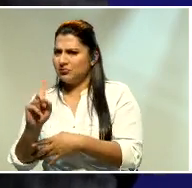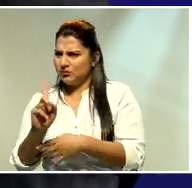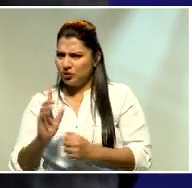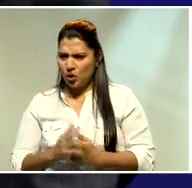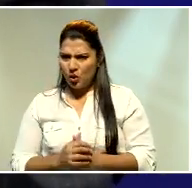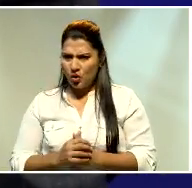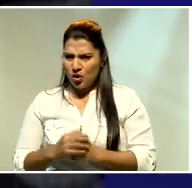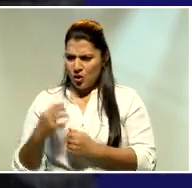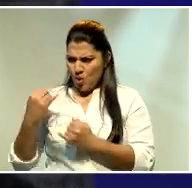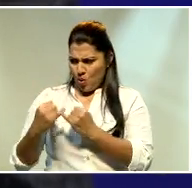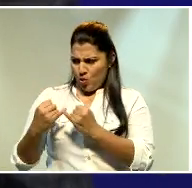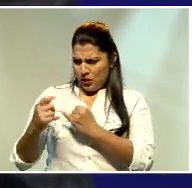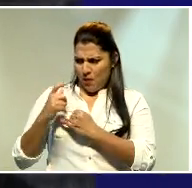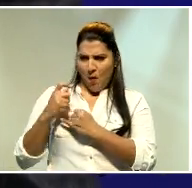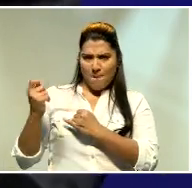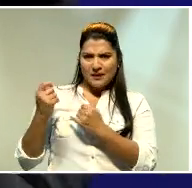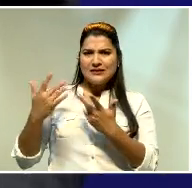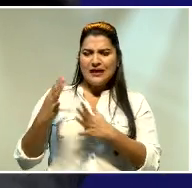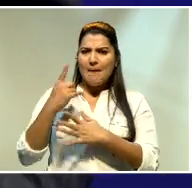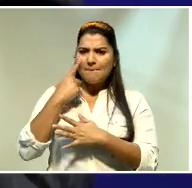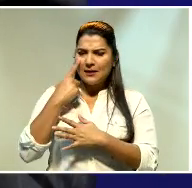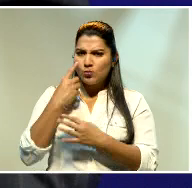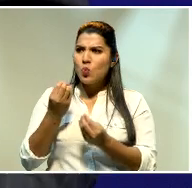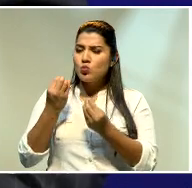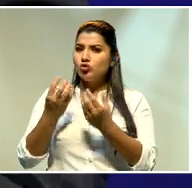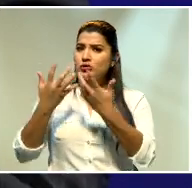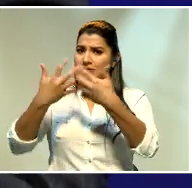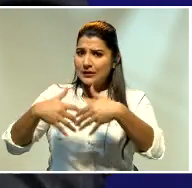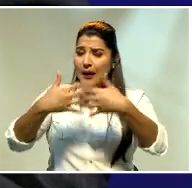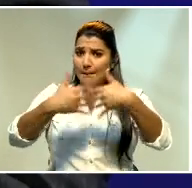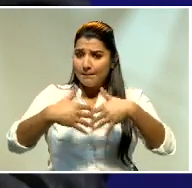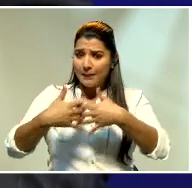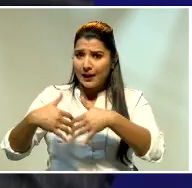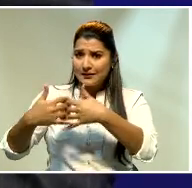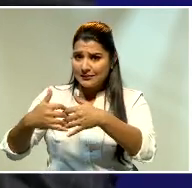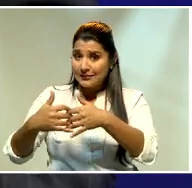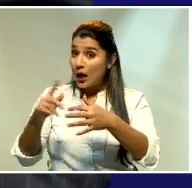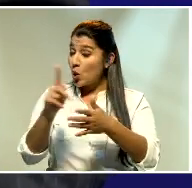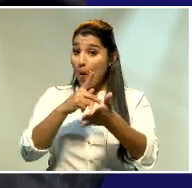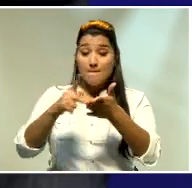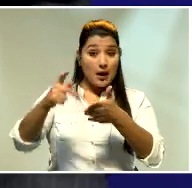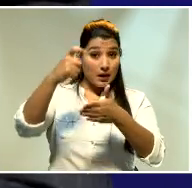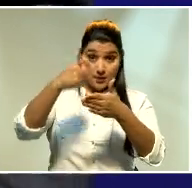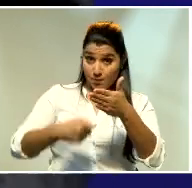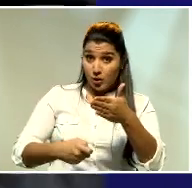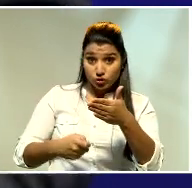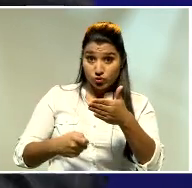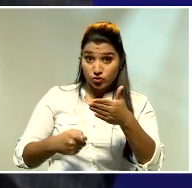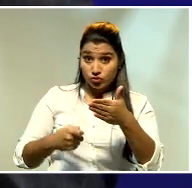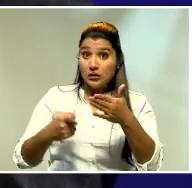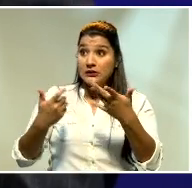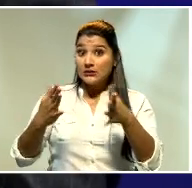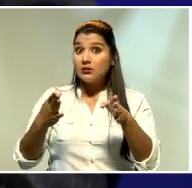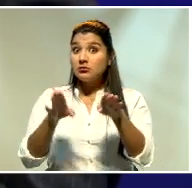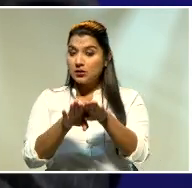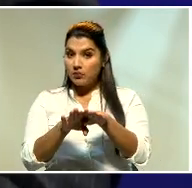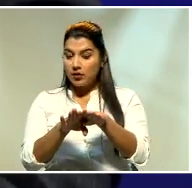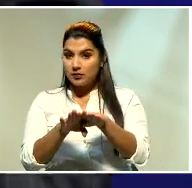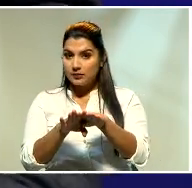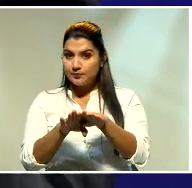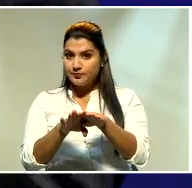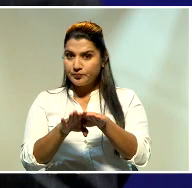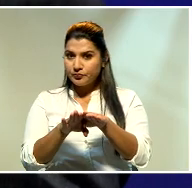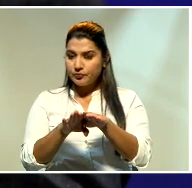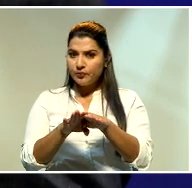últimos meses se ha visto cómo ciertas empresas que han estado evadiendo o que han evadido, aún han sido cerradas.